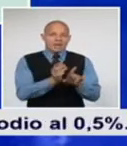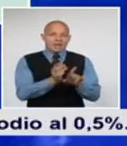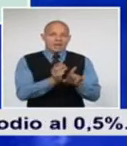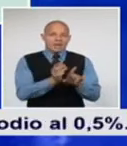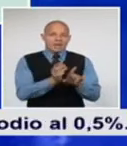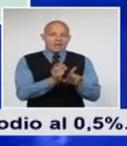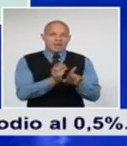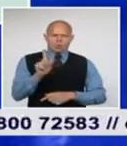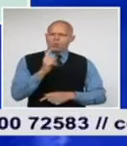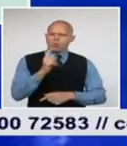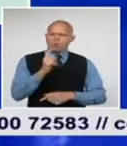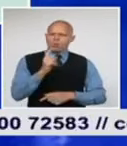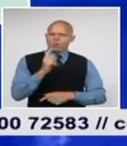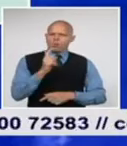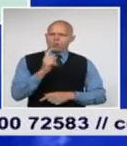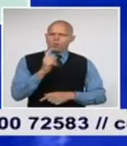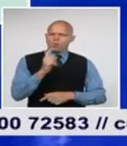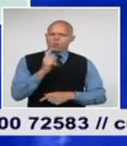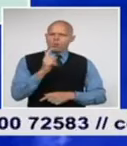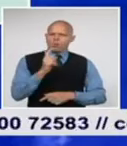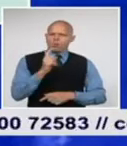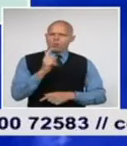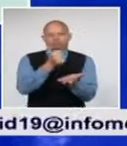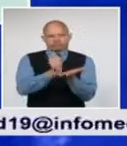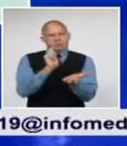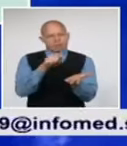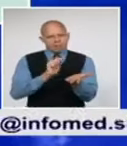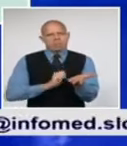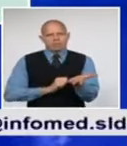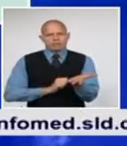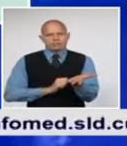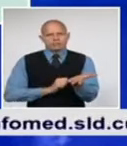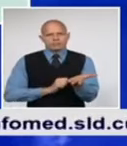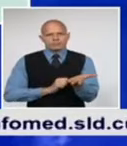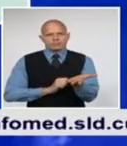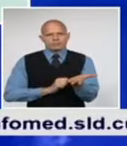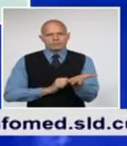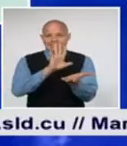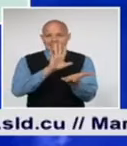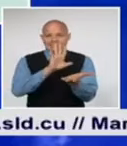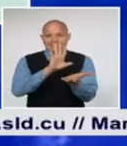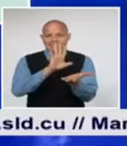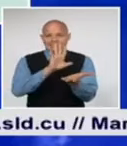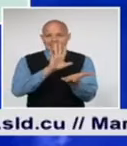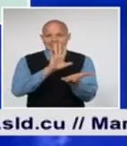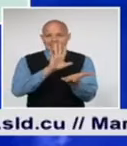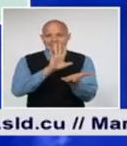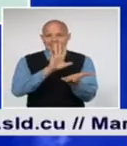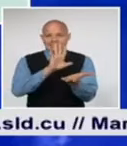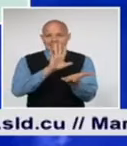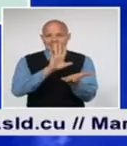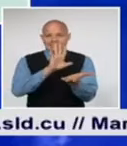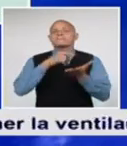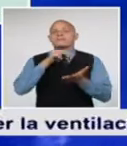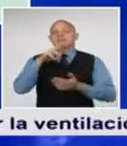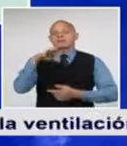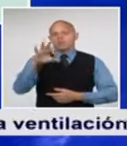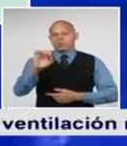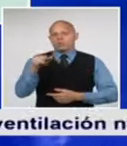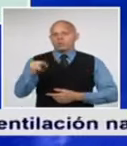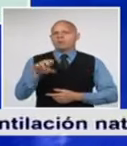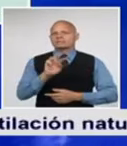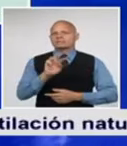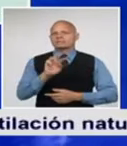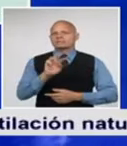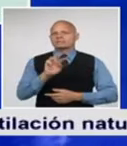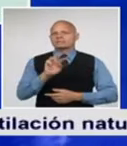diagnosticaron, el mayor número en el municipio de Matanza 5, le sigue Perico con 3, Cárdenas con 2 y Pedro Betancur